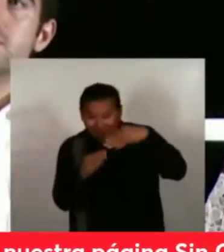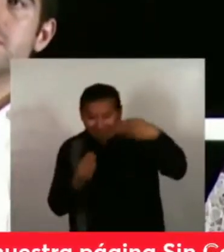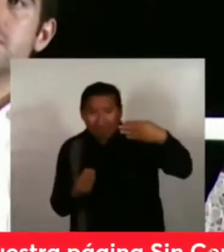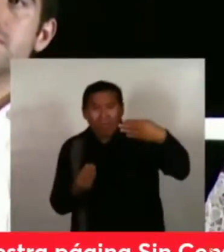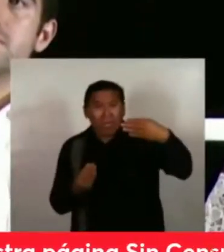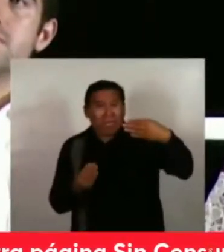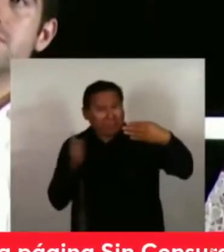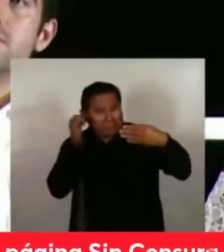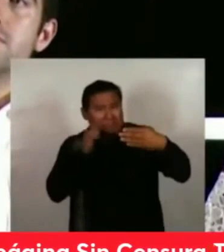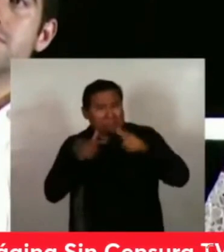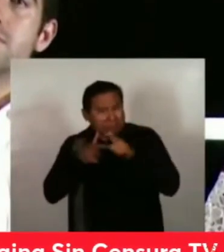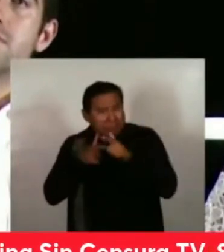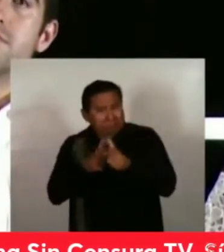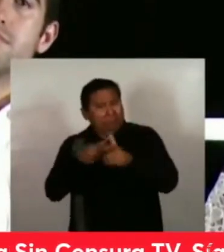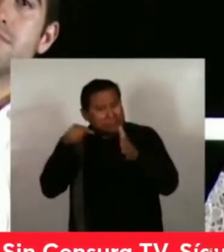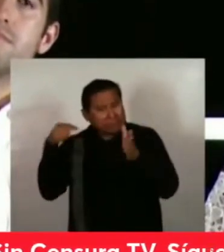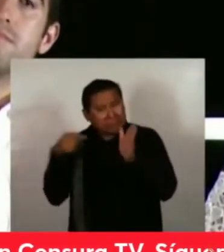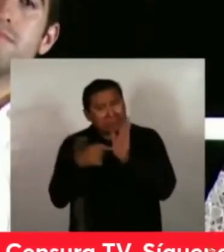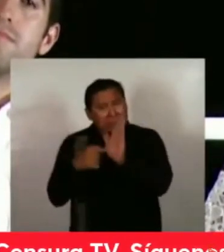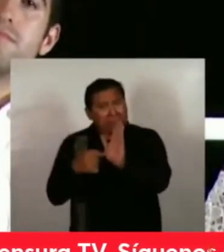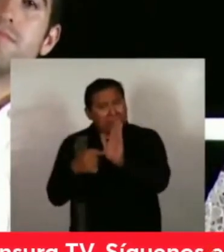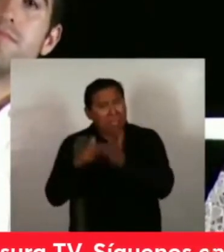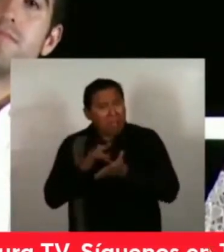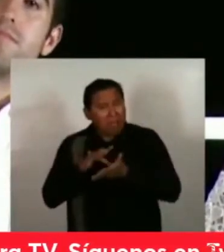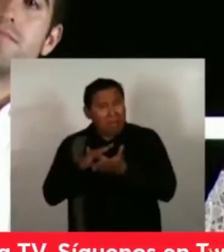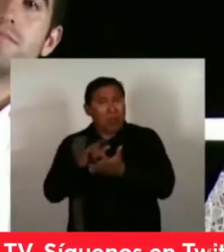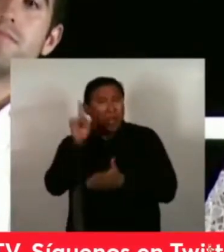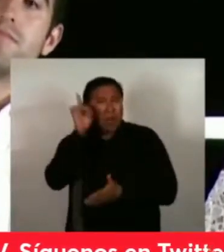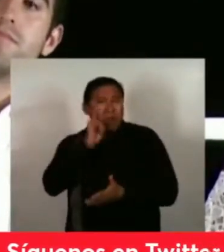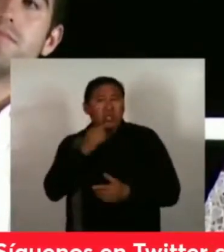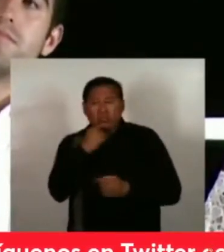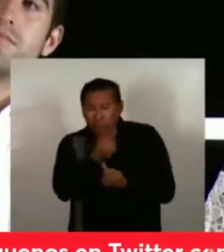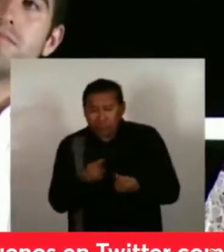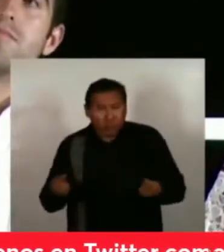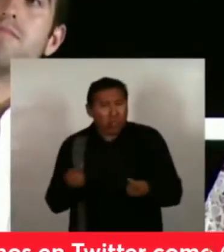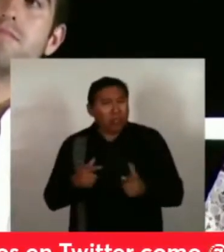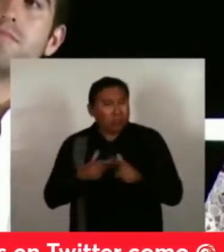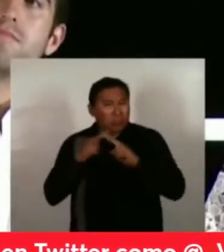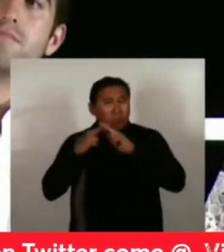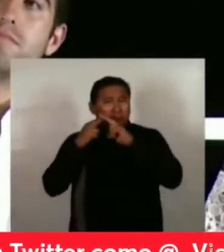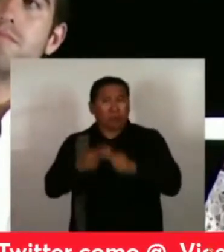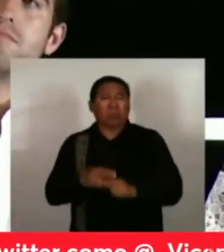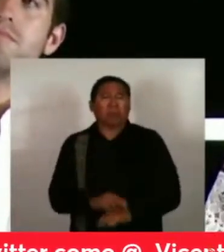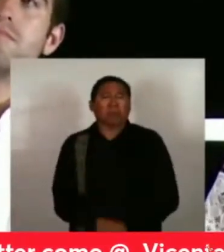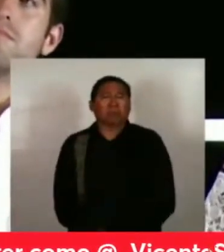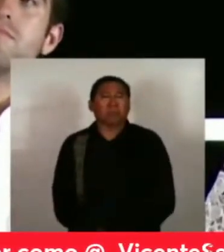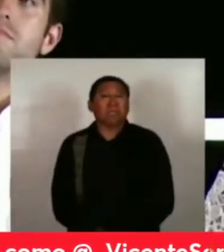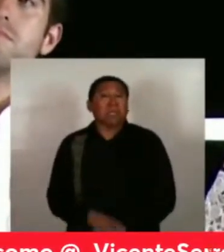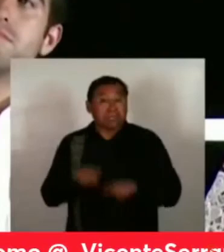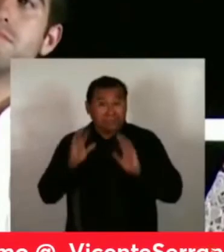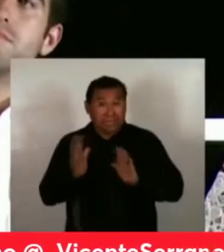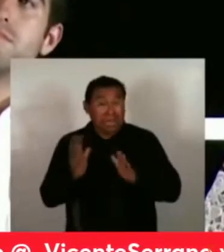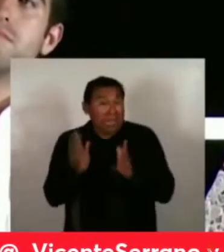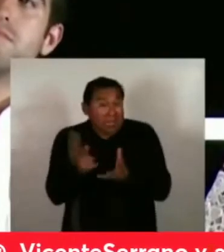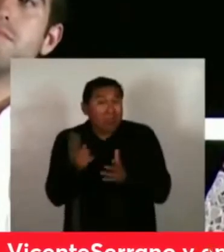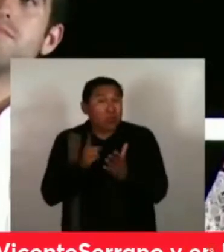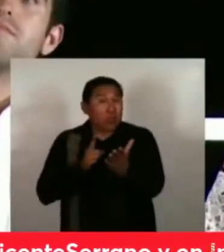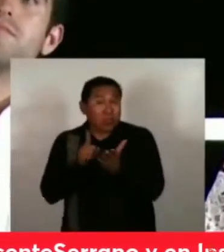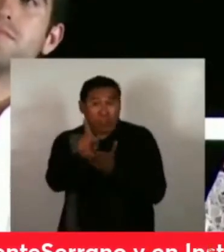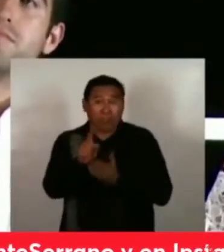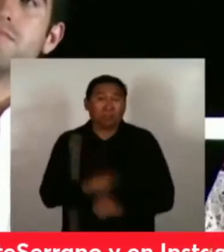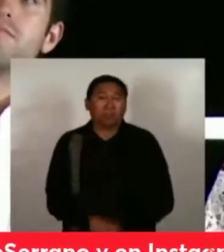nunca nadie eche para atrás ese apoyo a las mujeres, a los niños y a las niñas y se convierta en un